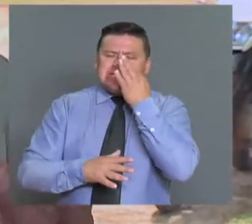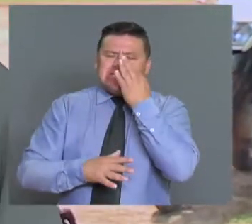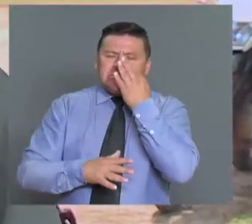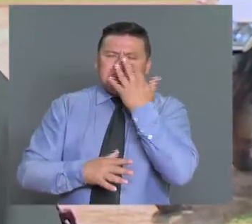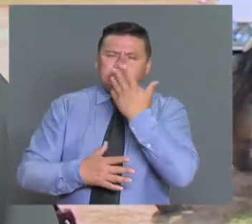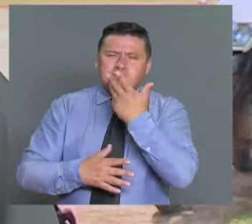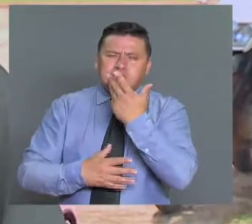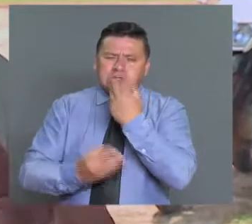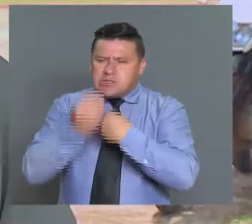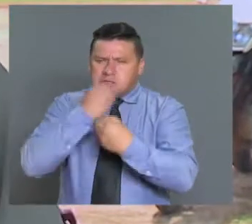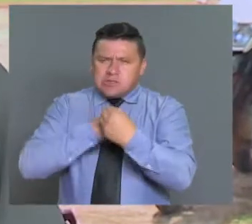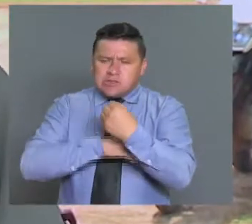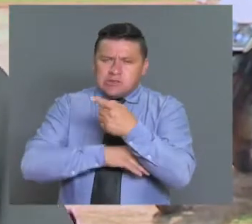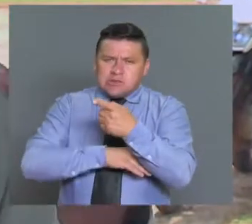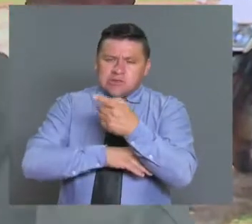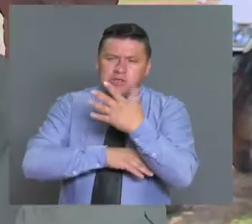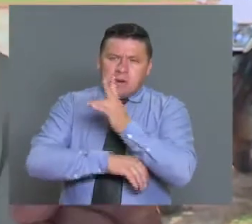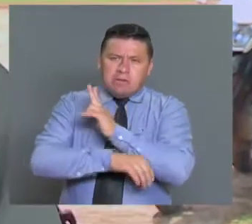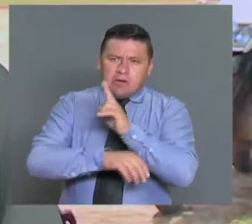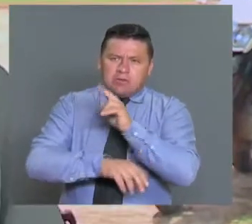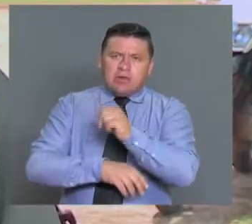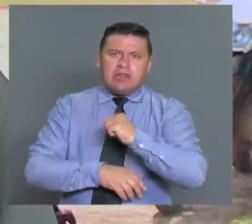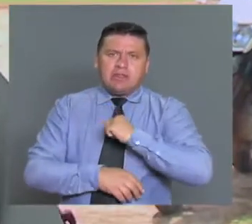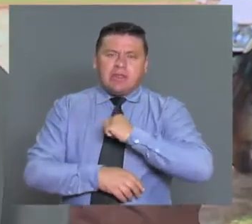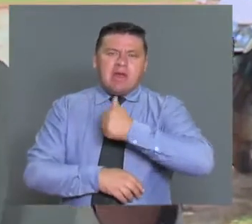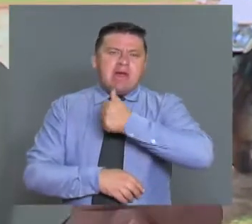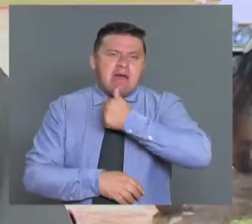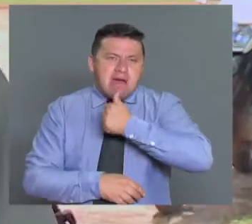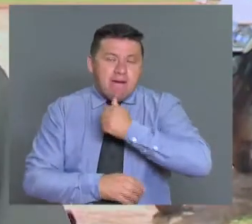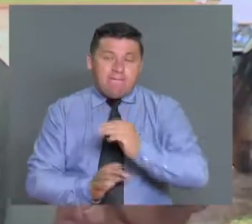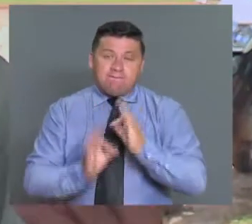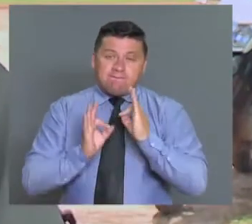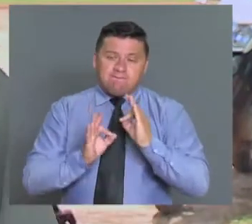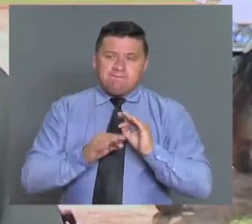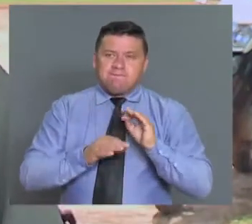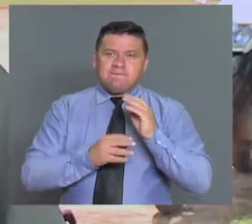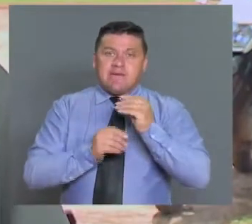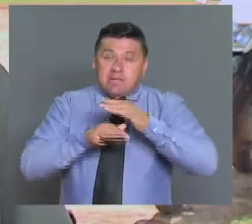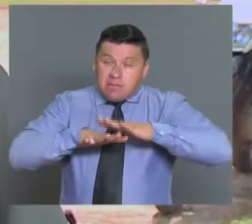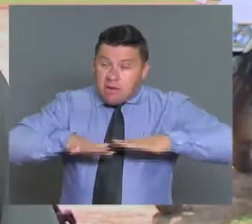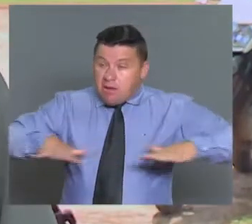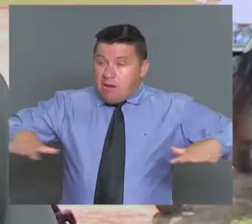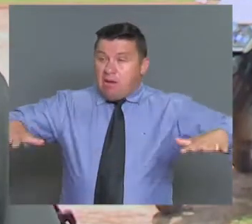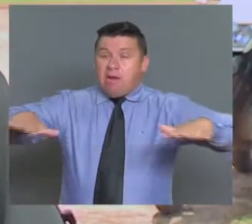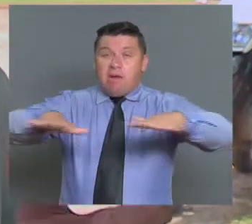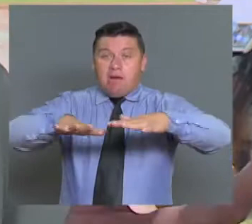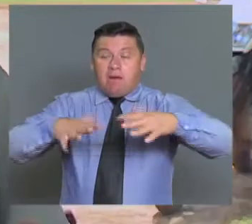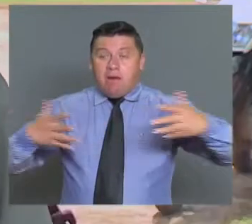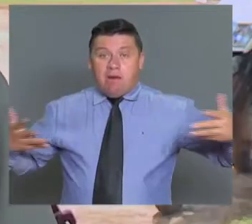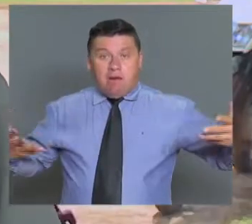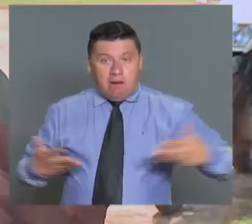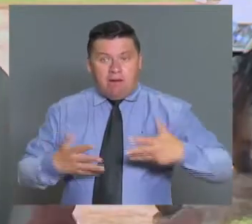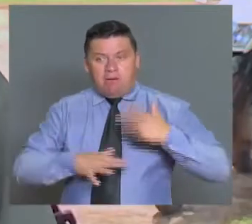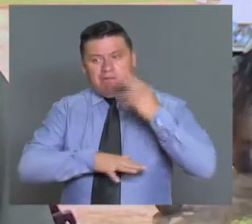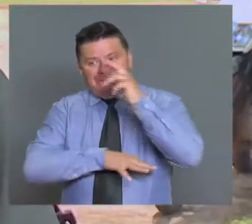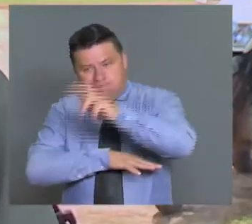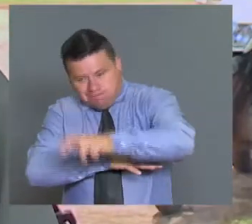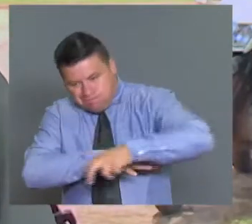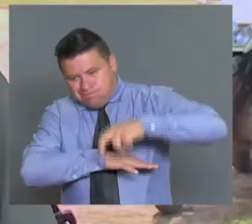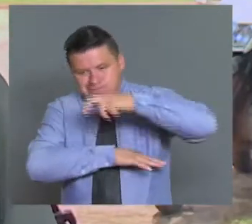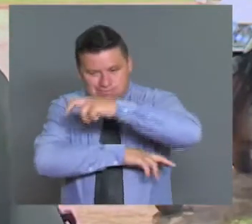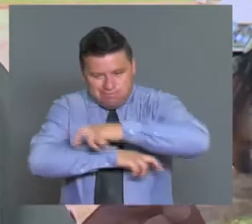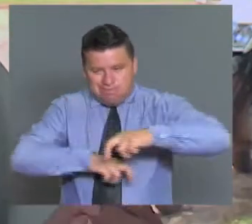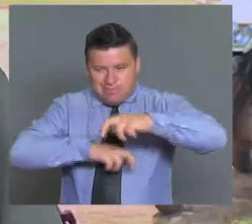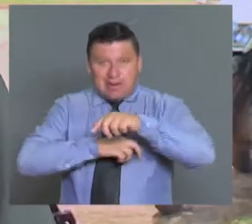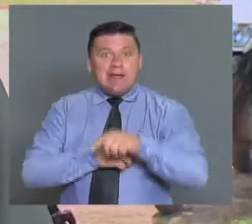agrícola pecuaria. Es la única porque tiene aguas, tiene excelentes tierras que con un poco de ayuda, maquinaria, abono, todo este